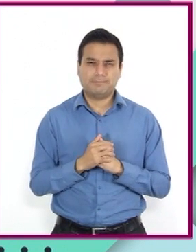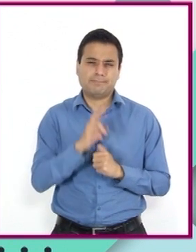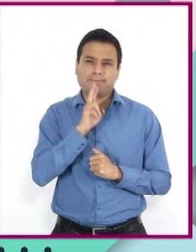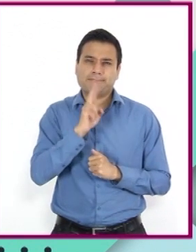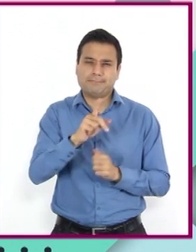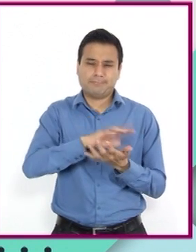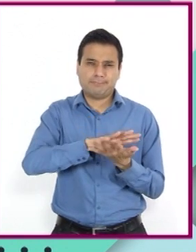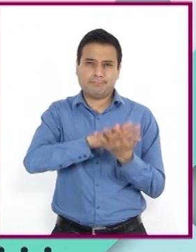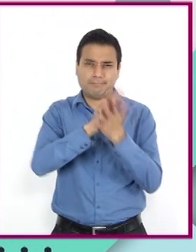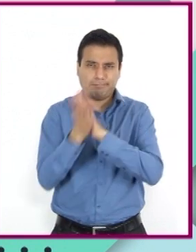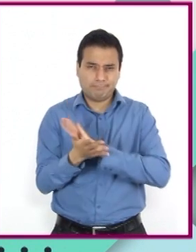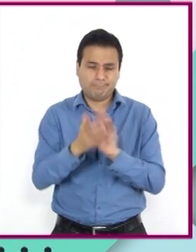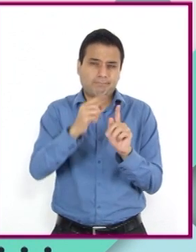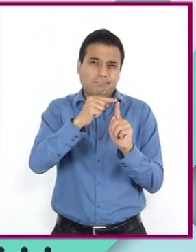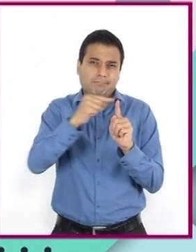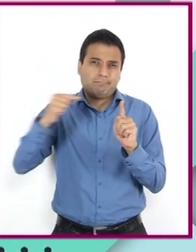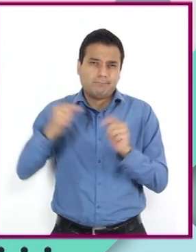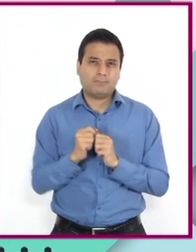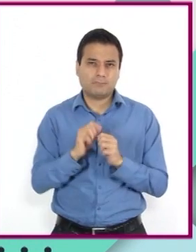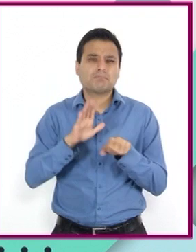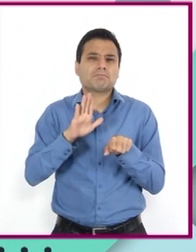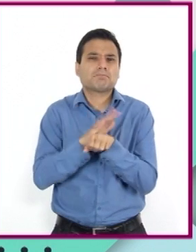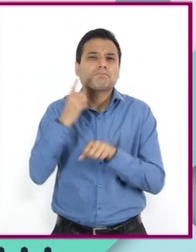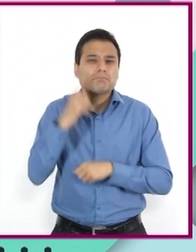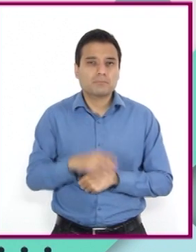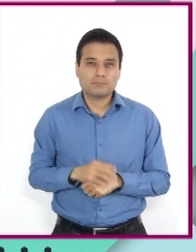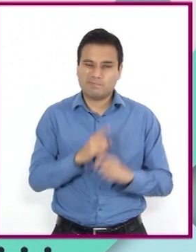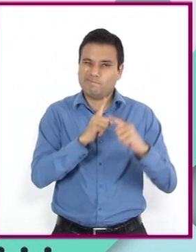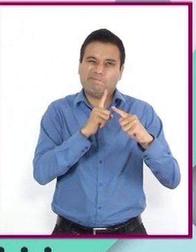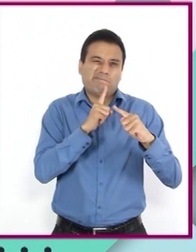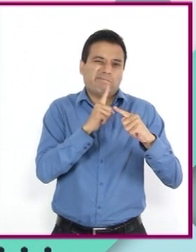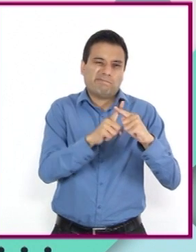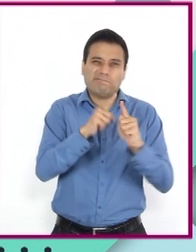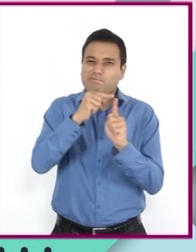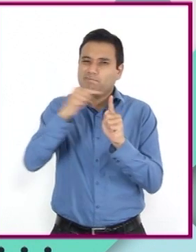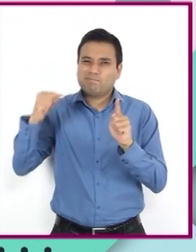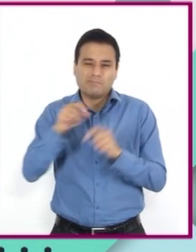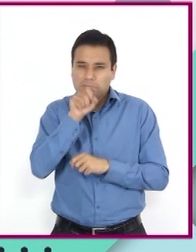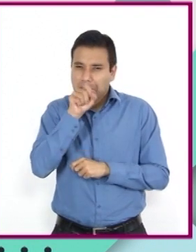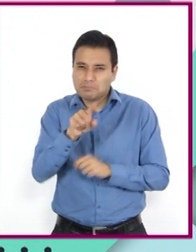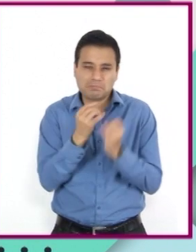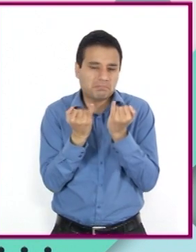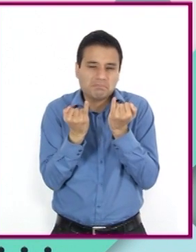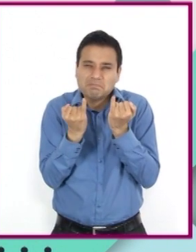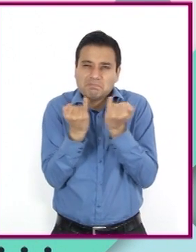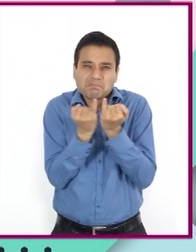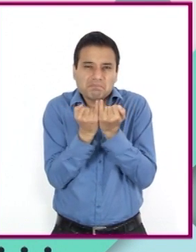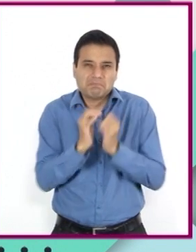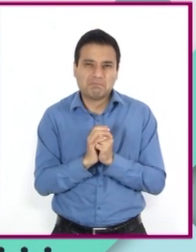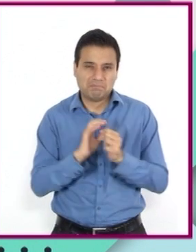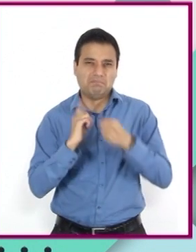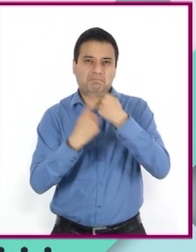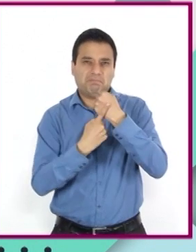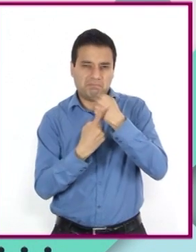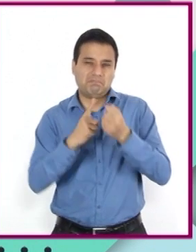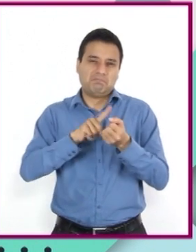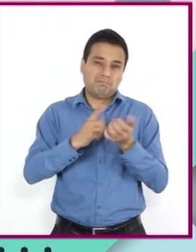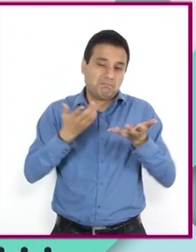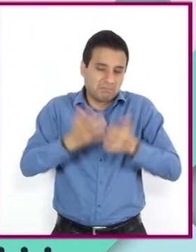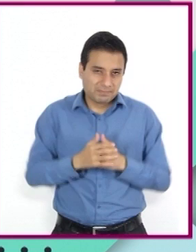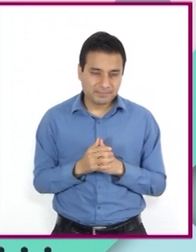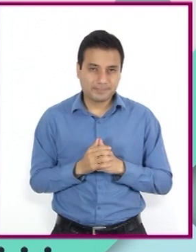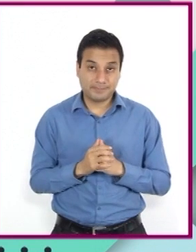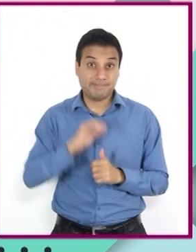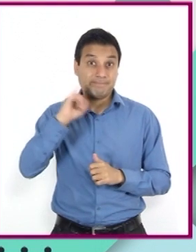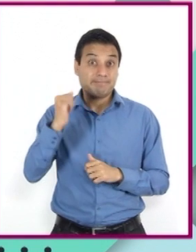división, porque la multiplicación y la división son operaciones inversas. Aquí es donde Giancarlo se